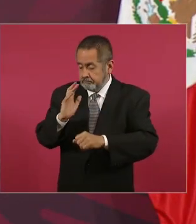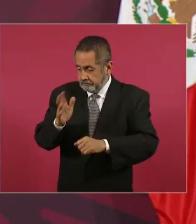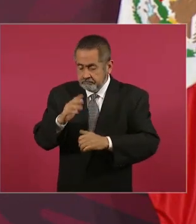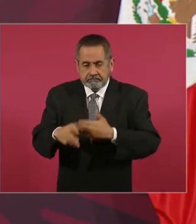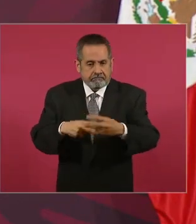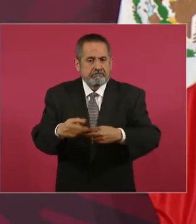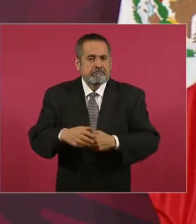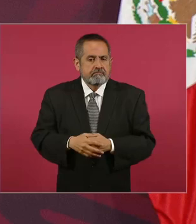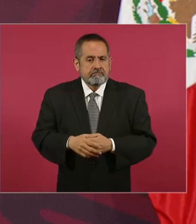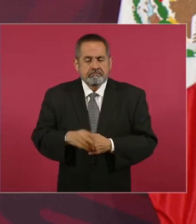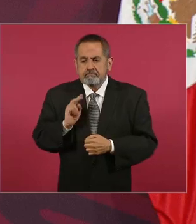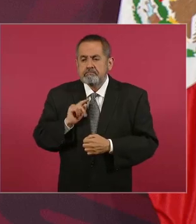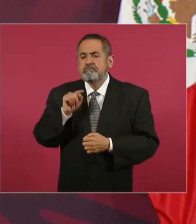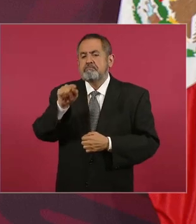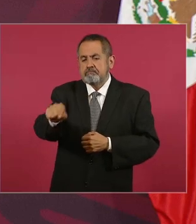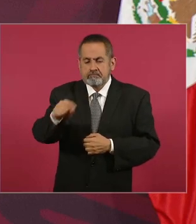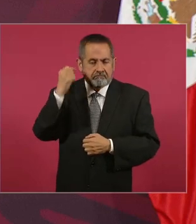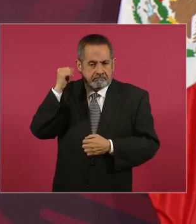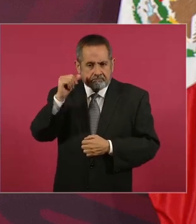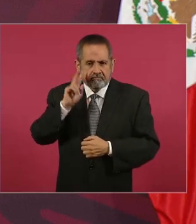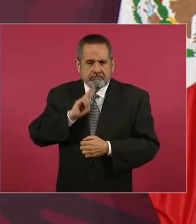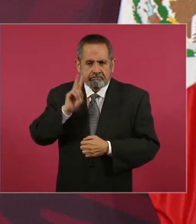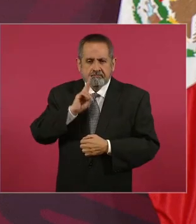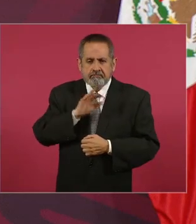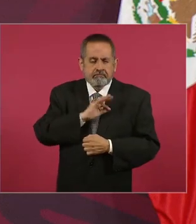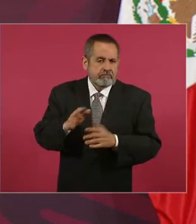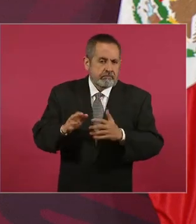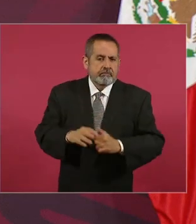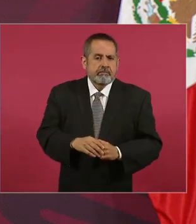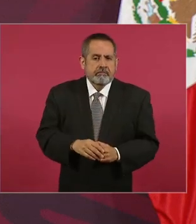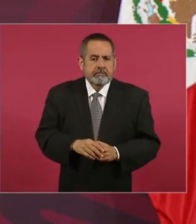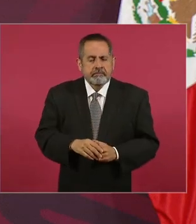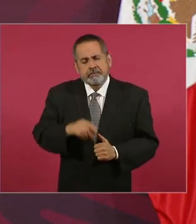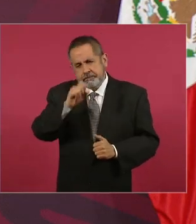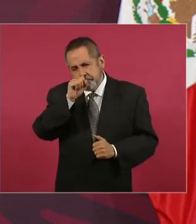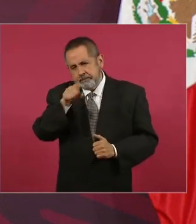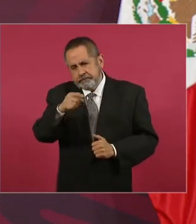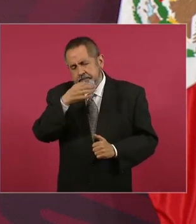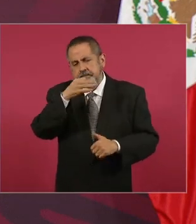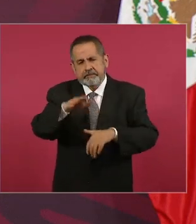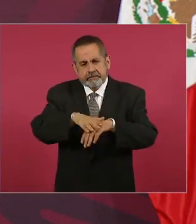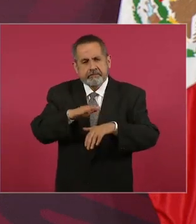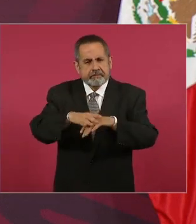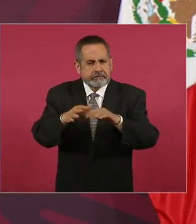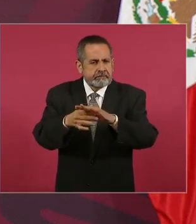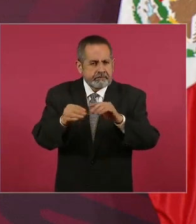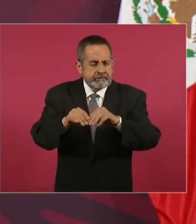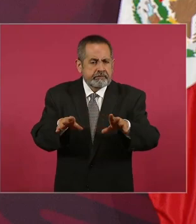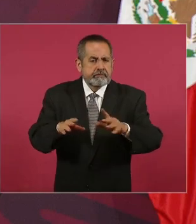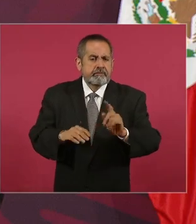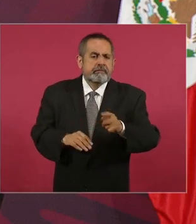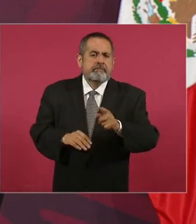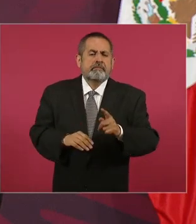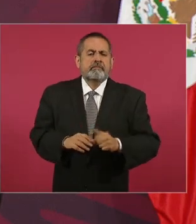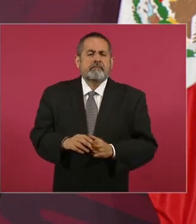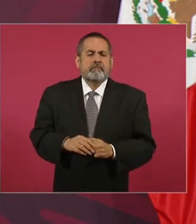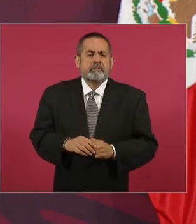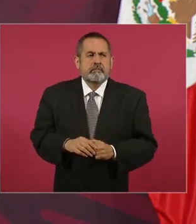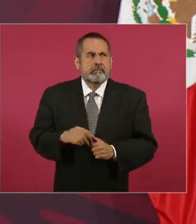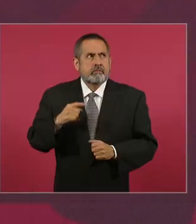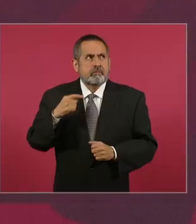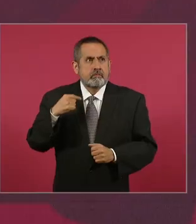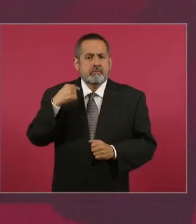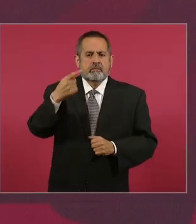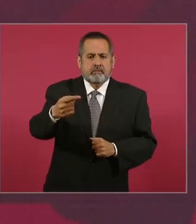Y vamos a eso, vamos a evaluar. Y de una vez también les informamos que en